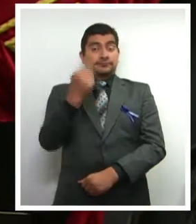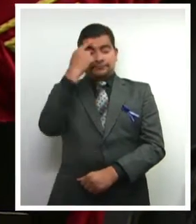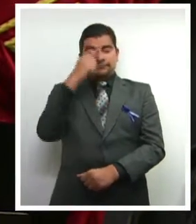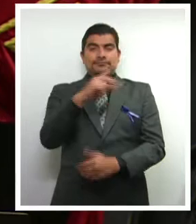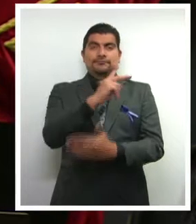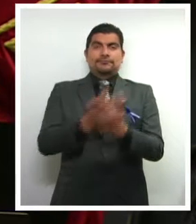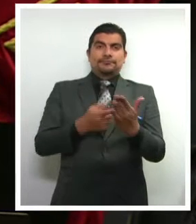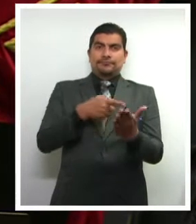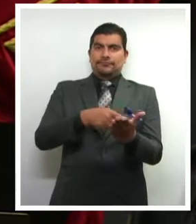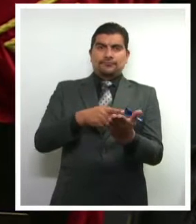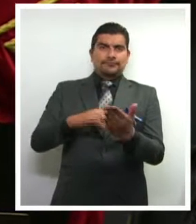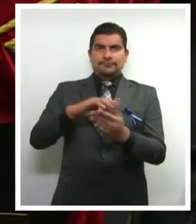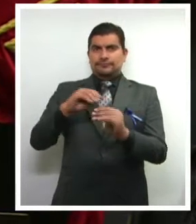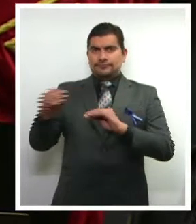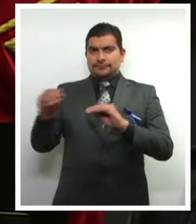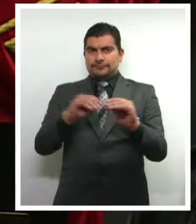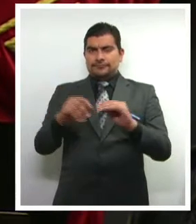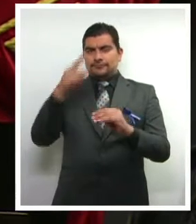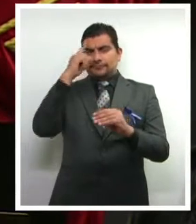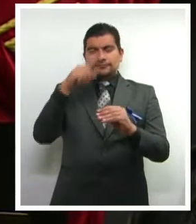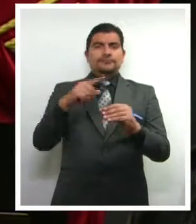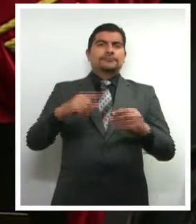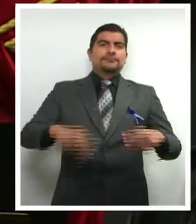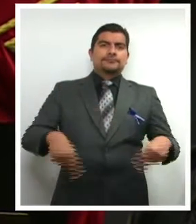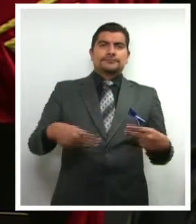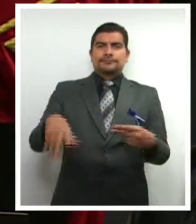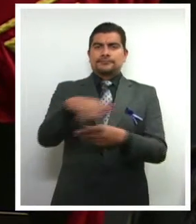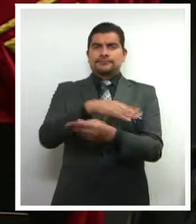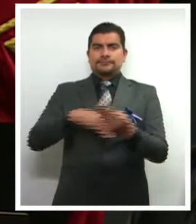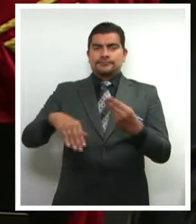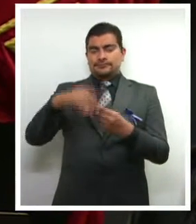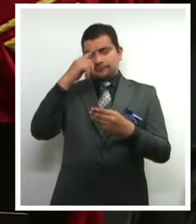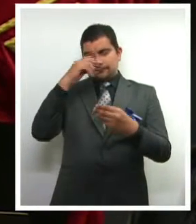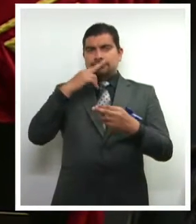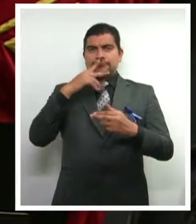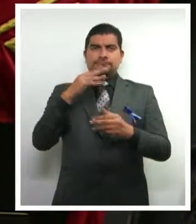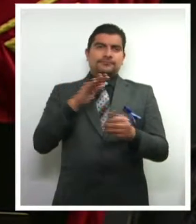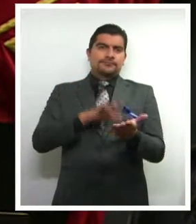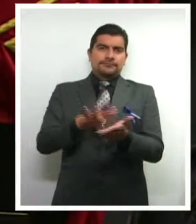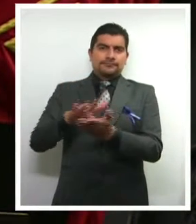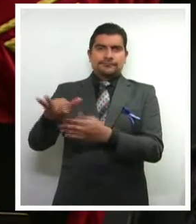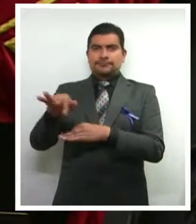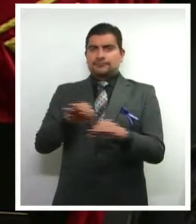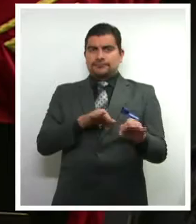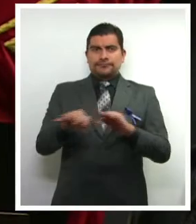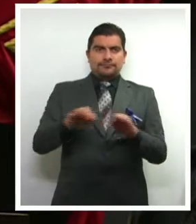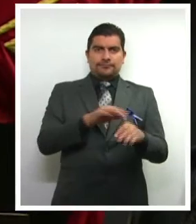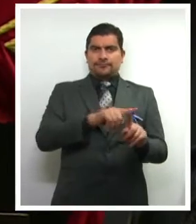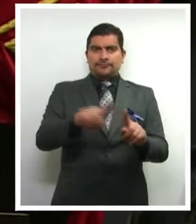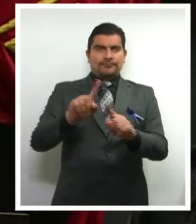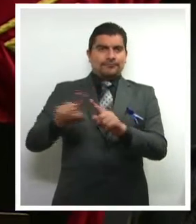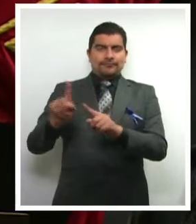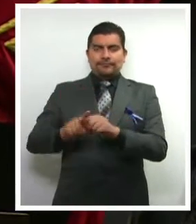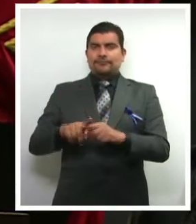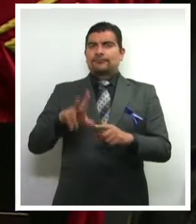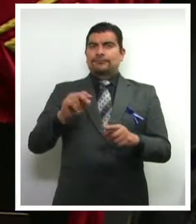mejoramiento y reordenamiento del comercio popular y mejora de las condiciones laborales de trabajadores no